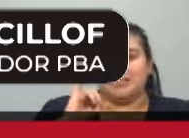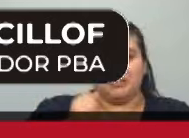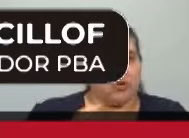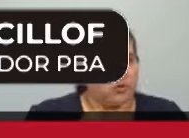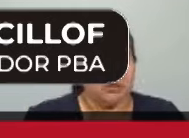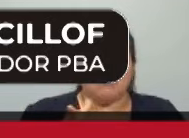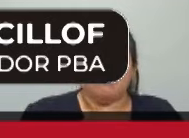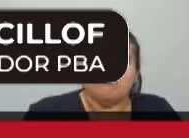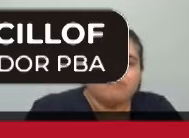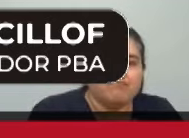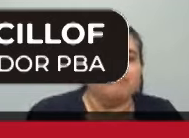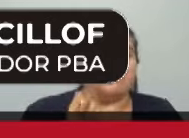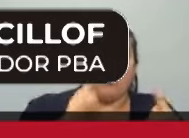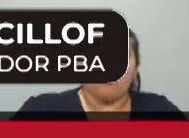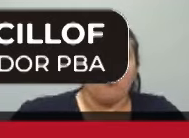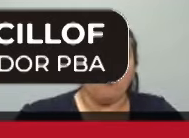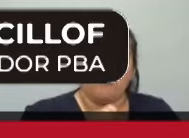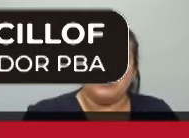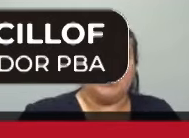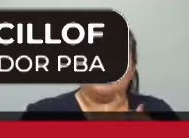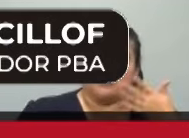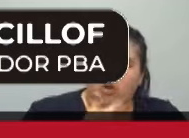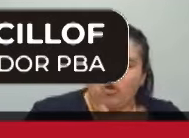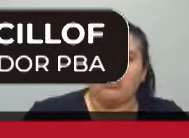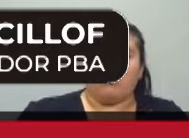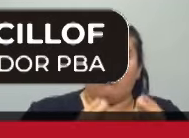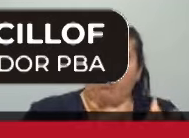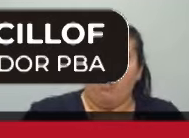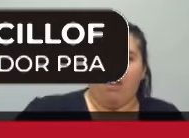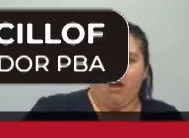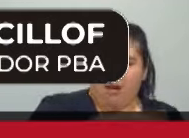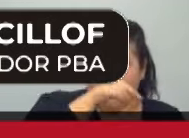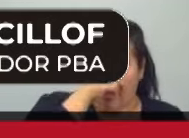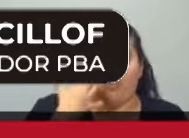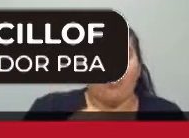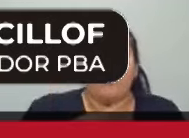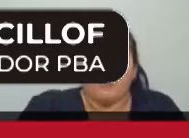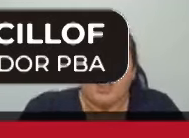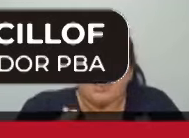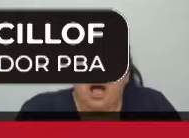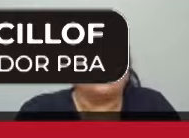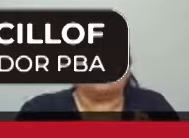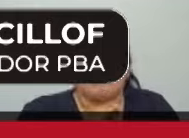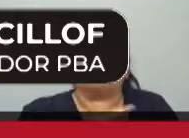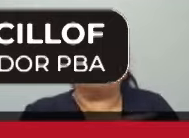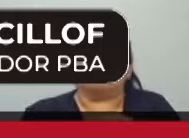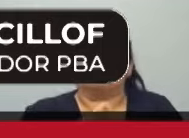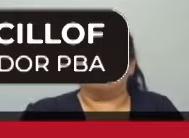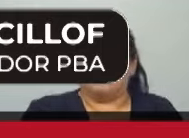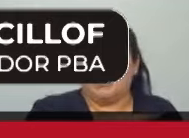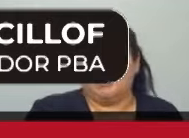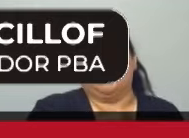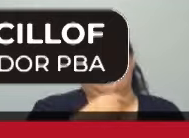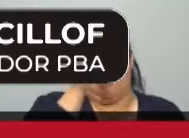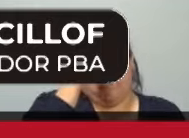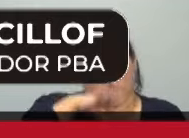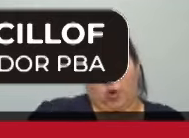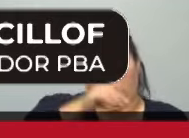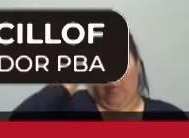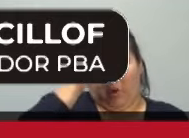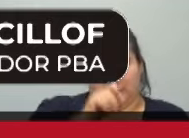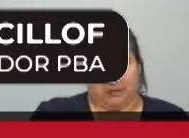gastarse en equipamiento, en tecnología, debe gastarse en sueldos también para la policía de